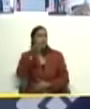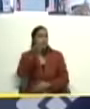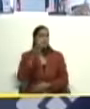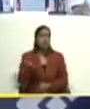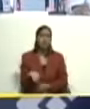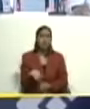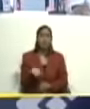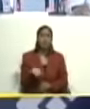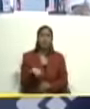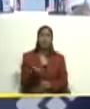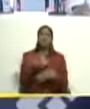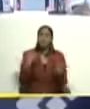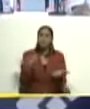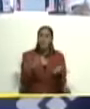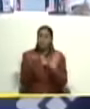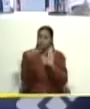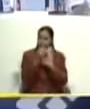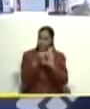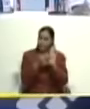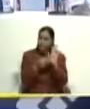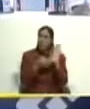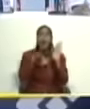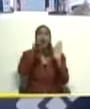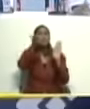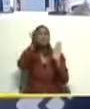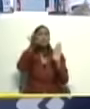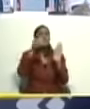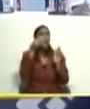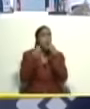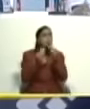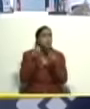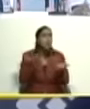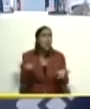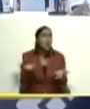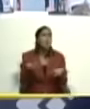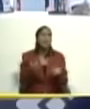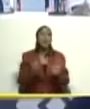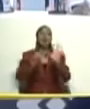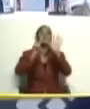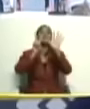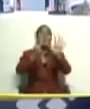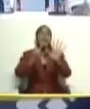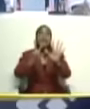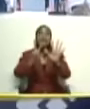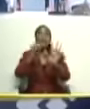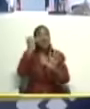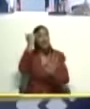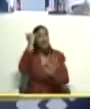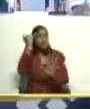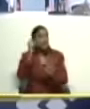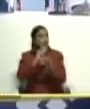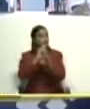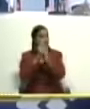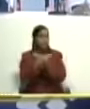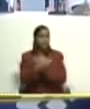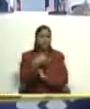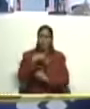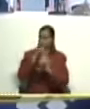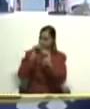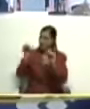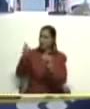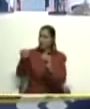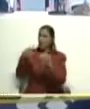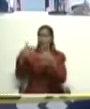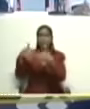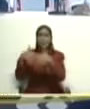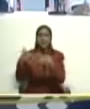a dibujar el futuro con las 7T. Es lo que vengo a decir, empresarios, empresarias, hombres y mujeres